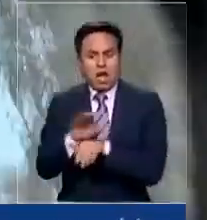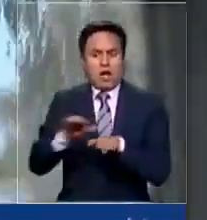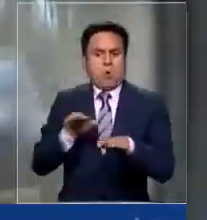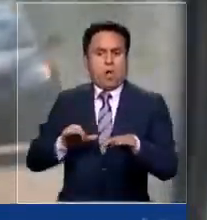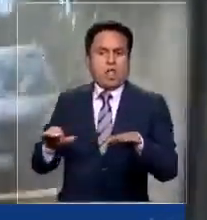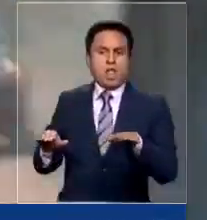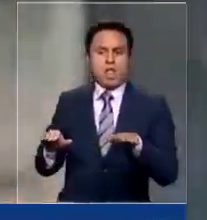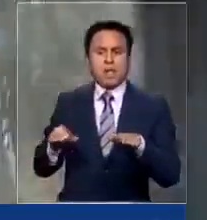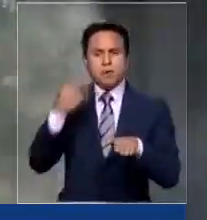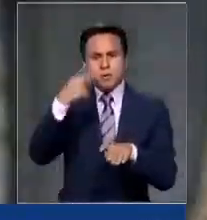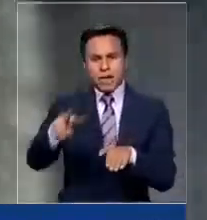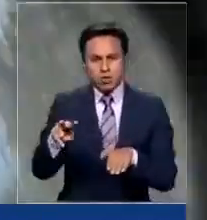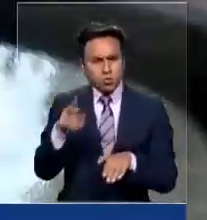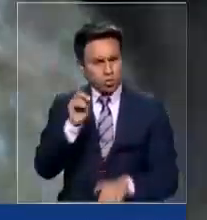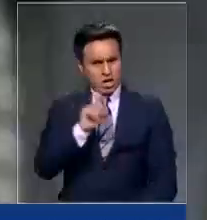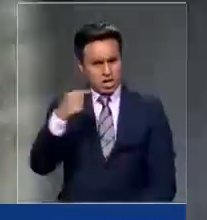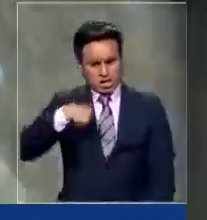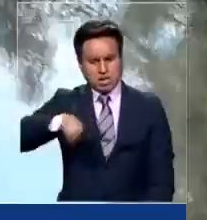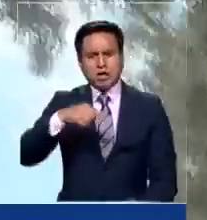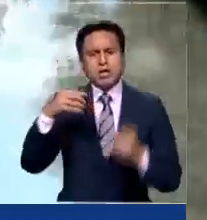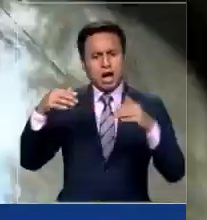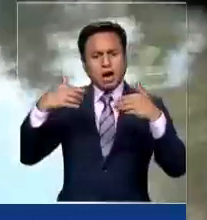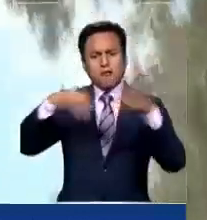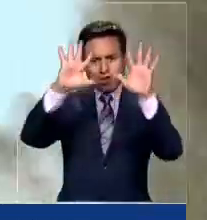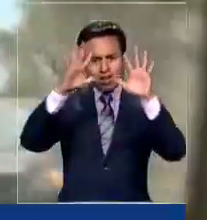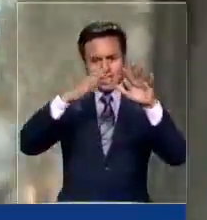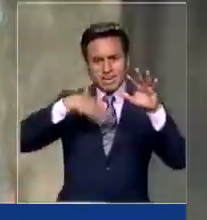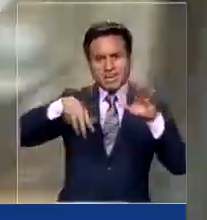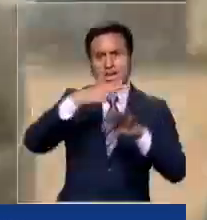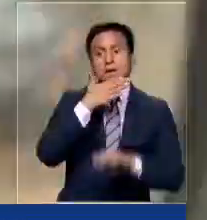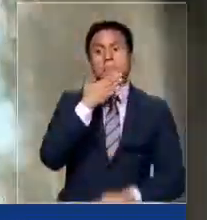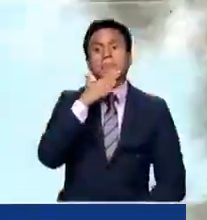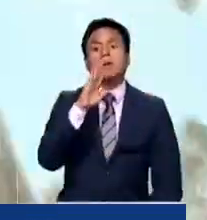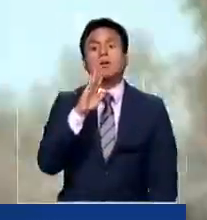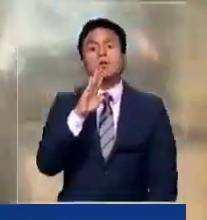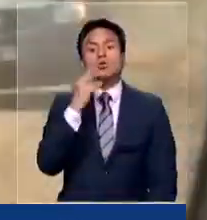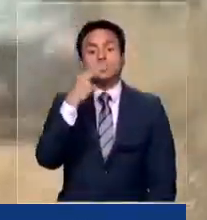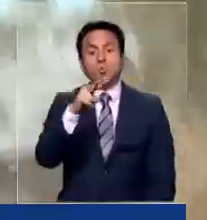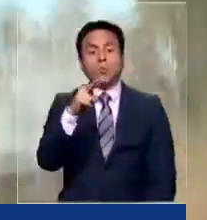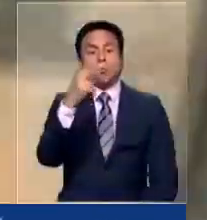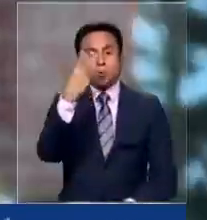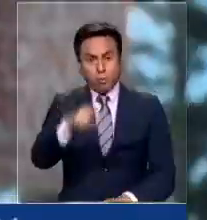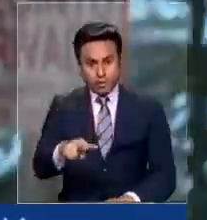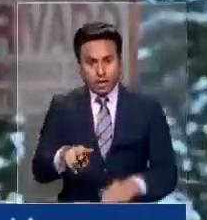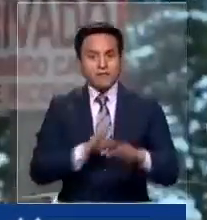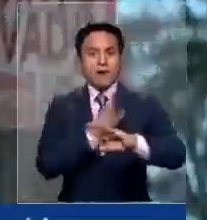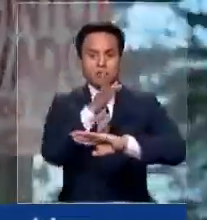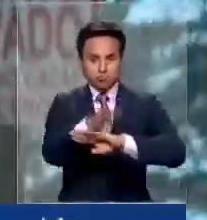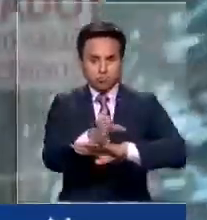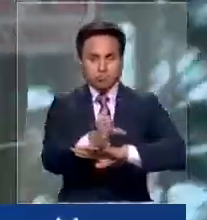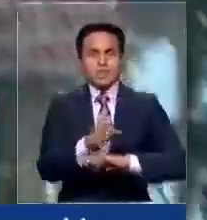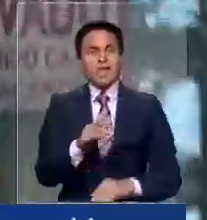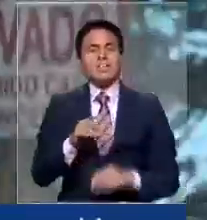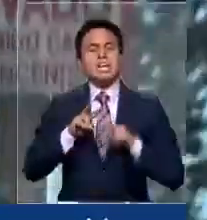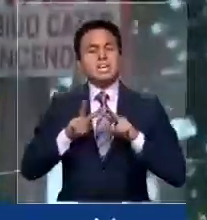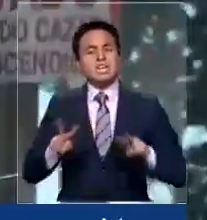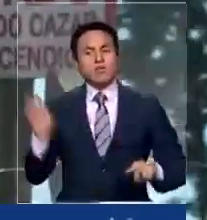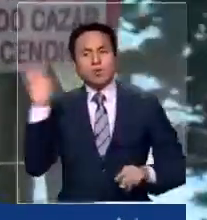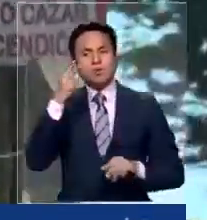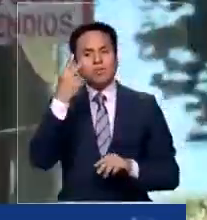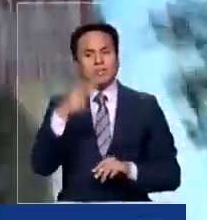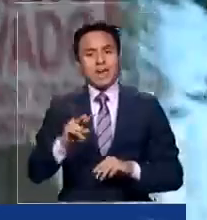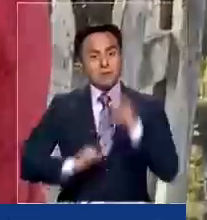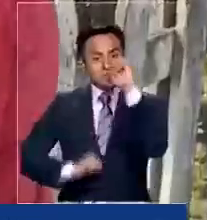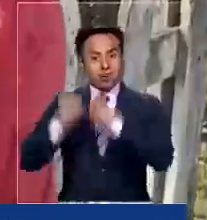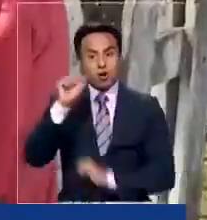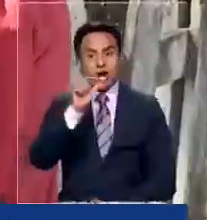esto ya no sería la propiedad de ellos no estamos por la propiedad pero mejor vamos a tu propiedad ok buscamos tranquilidad en la propiedad del